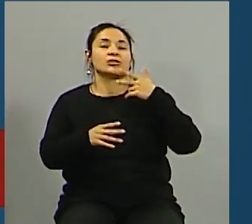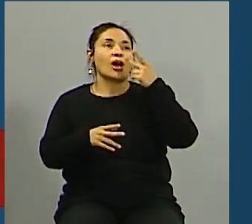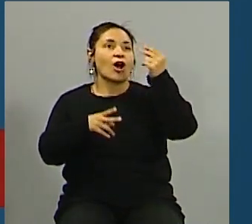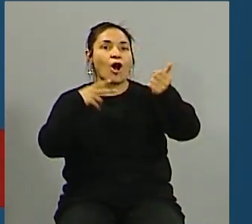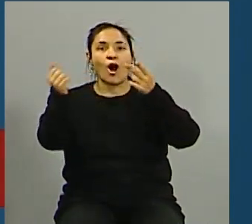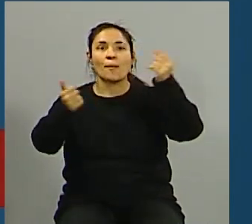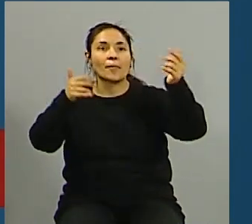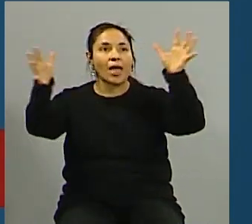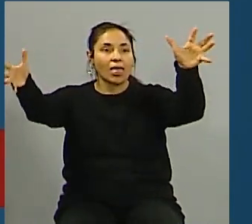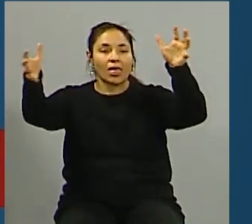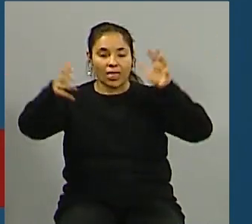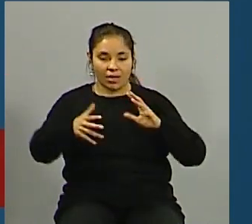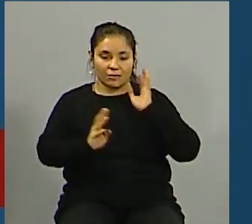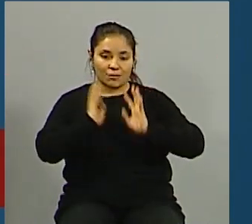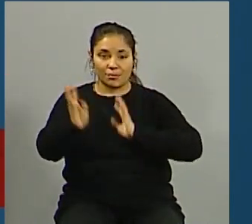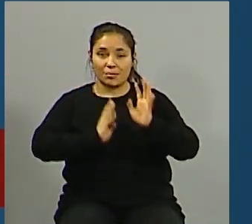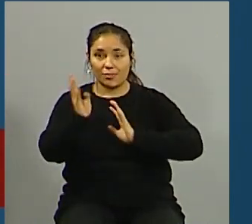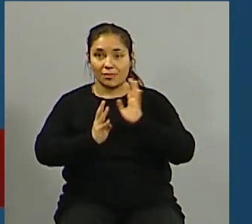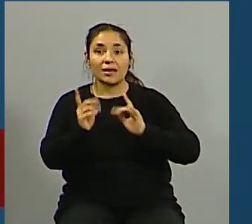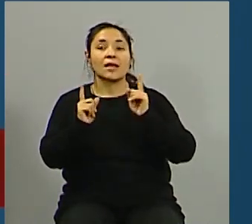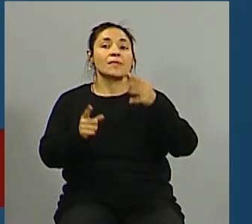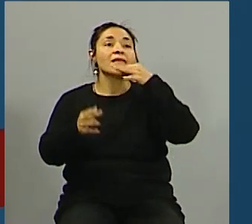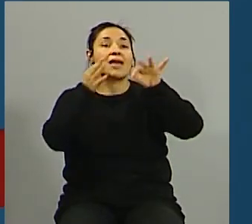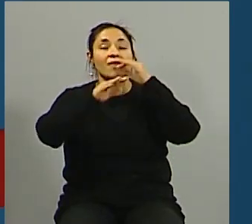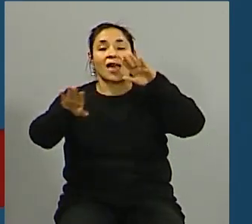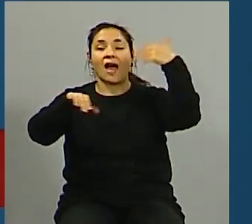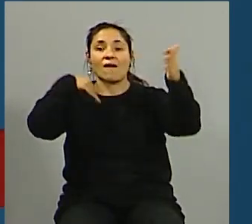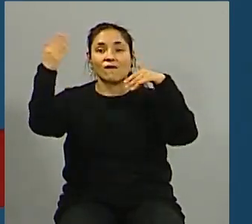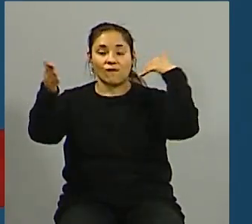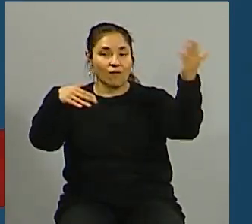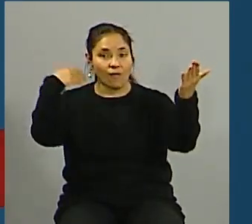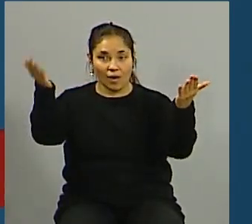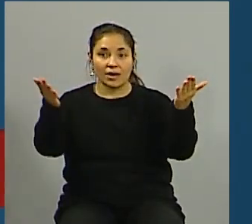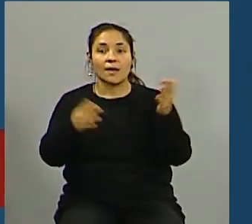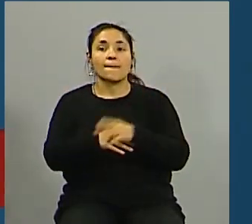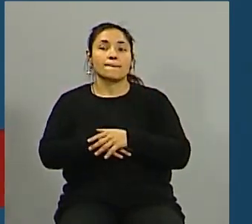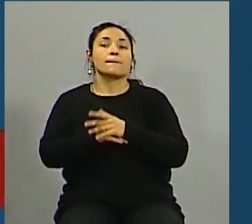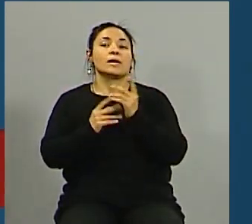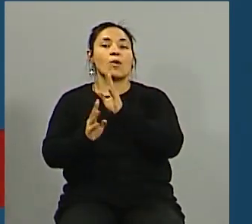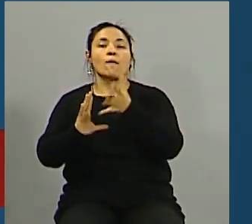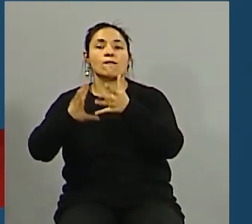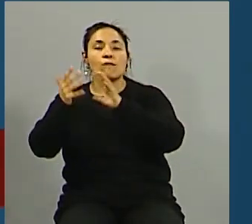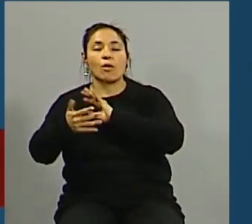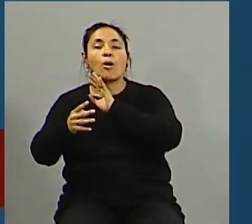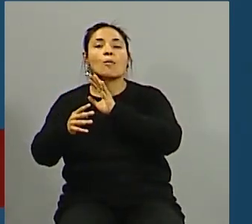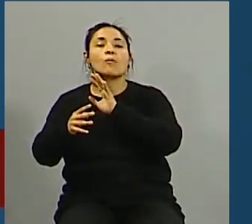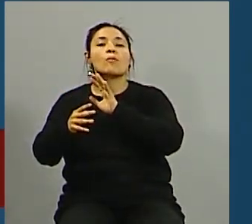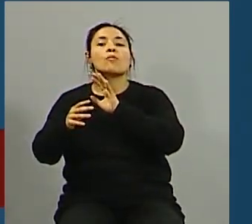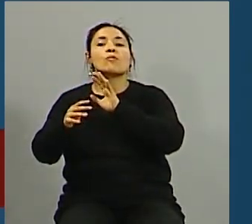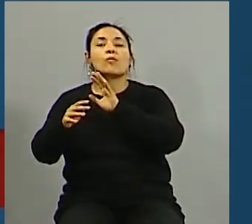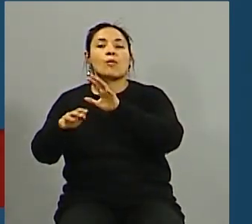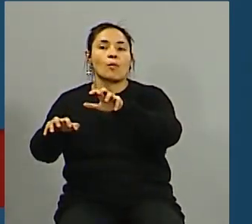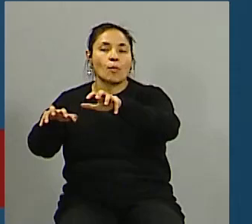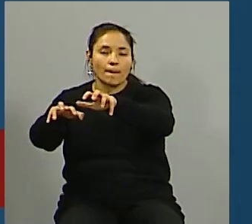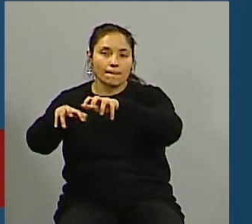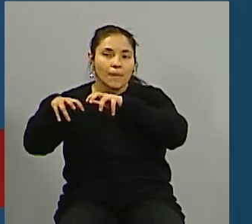una industrialización generadora de exportaciones frente a un modelo agroexportador. Y cuando miramos la